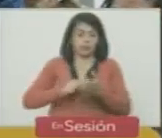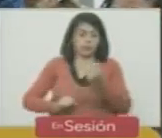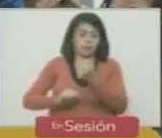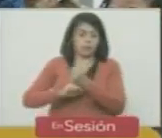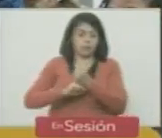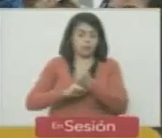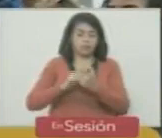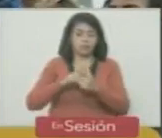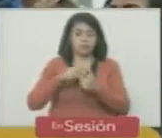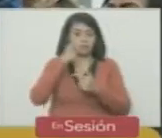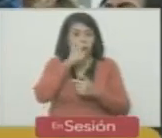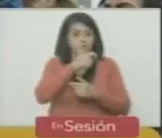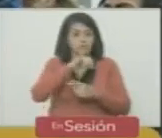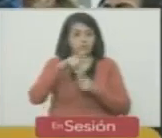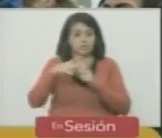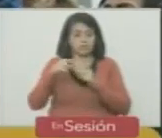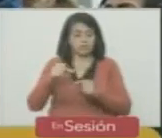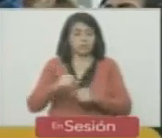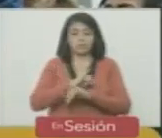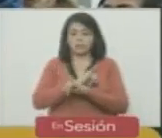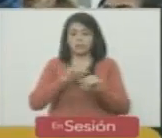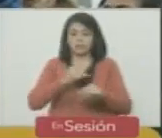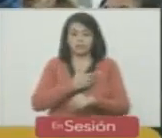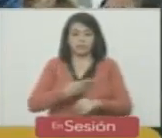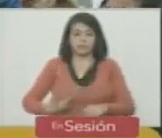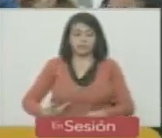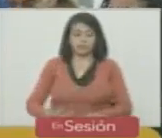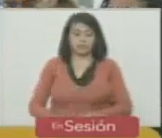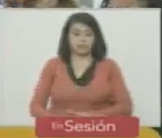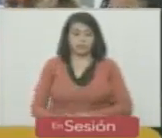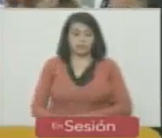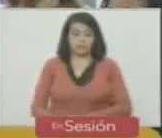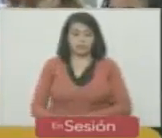estima con el pueblo japonés. Es todo, señor presidente.